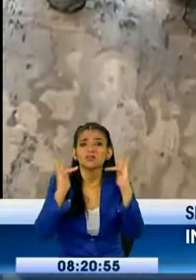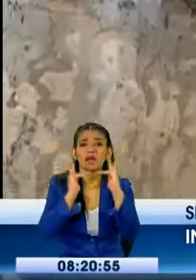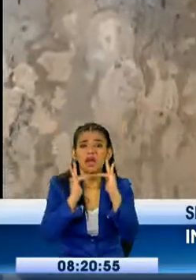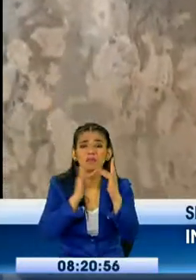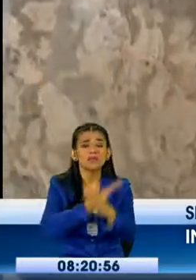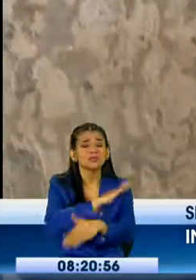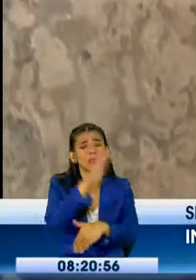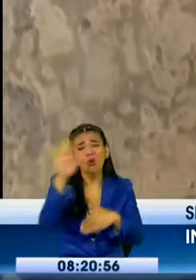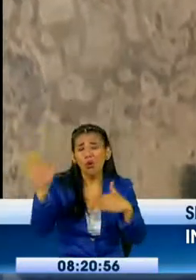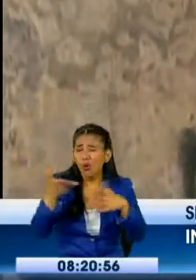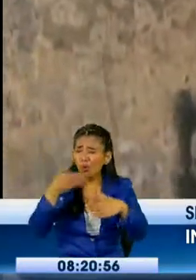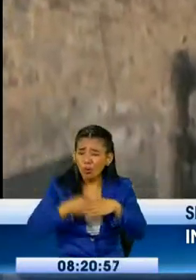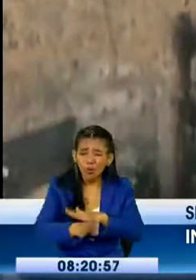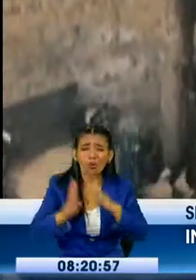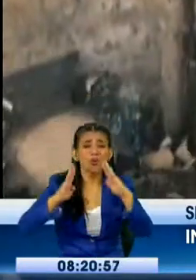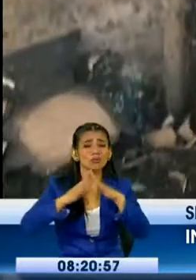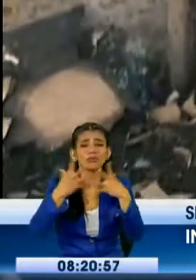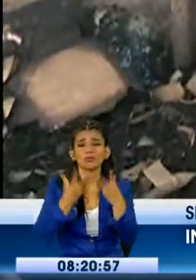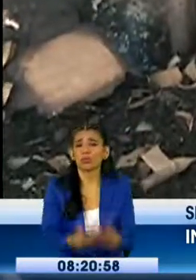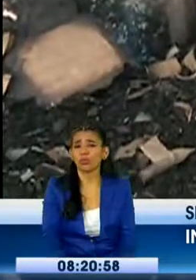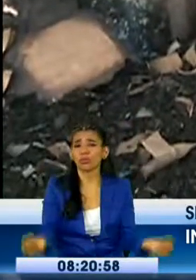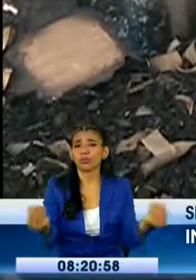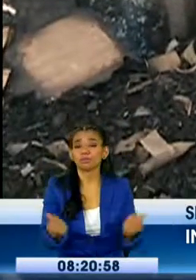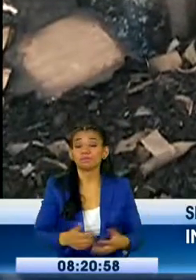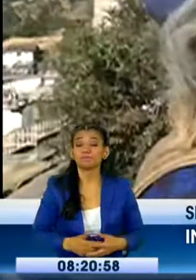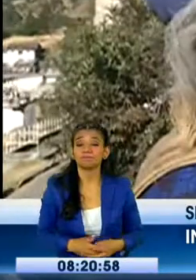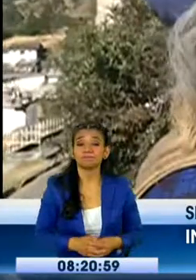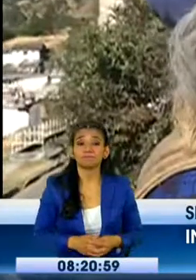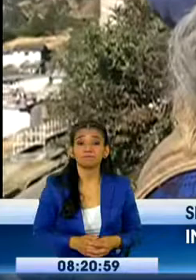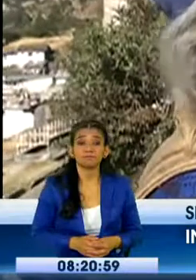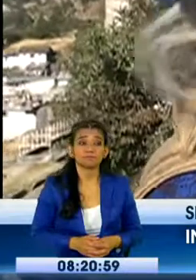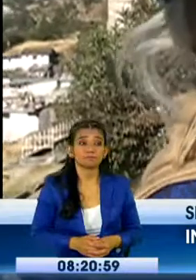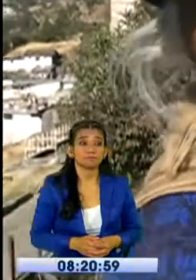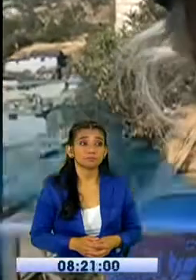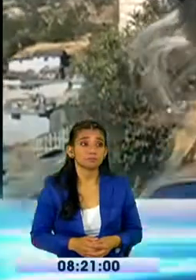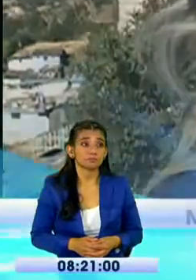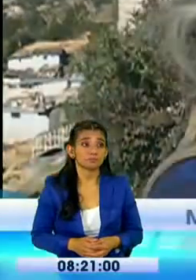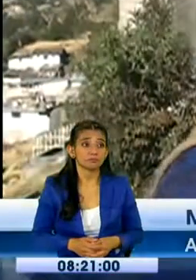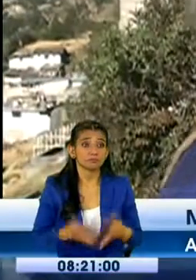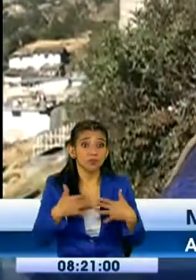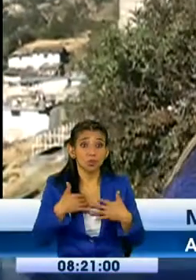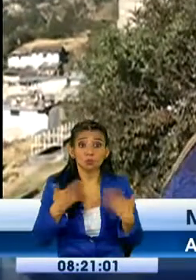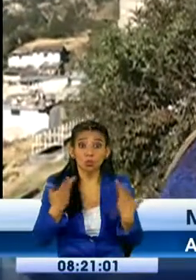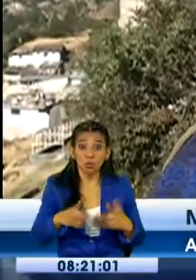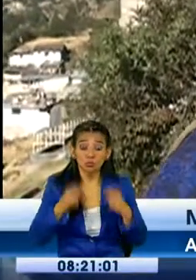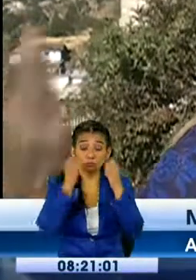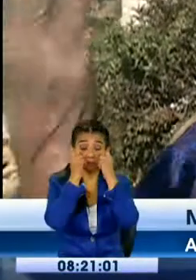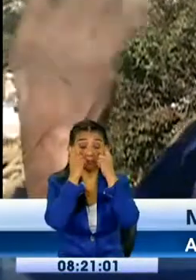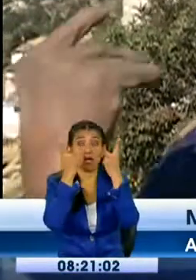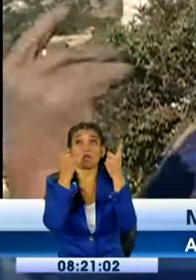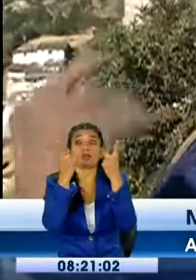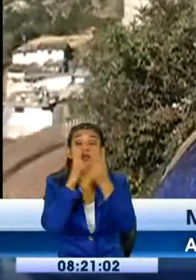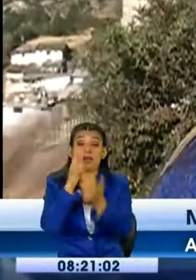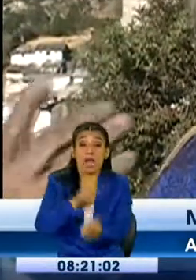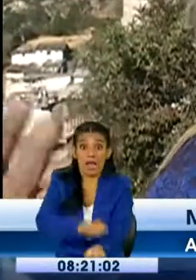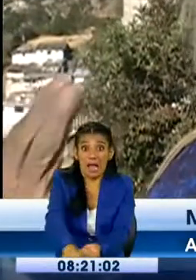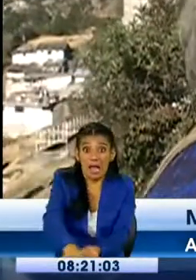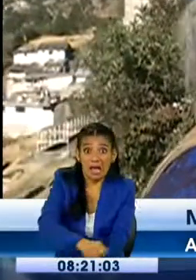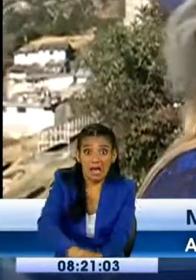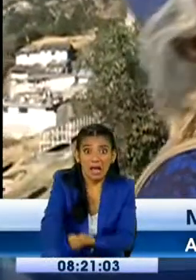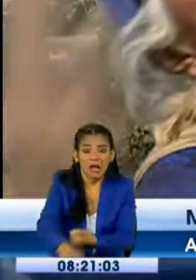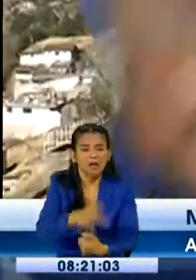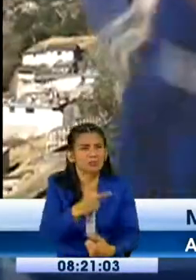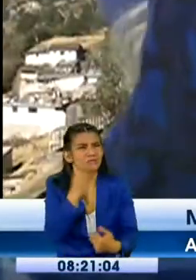decir, todo dentro de la casa quedó reducido a escombros. Que estoy levantando a lavar, viene una oscuridad